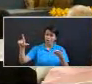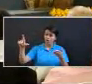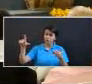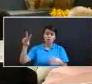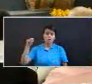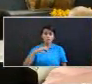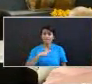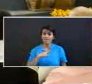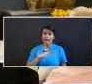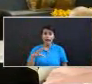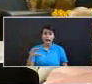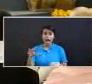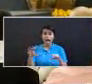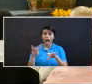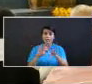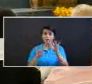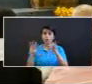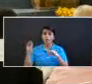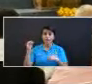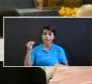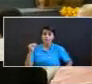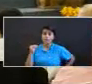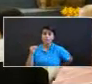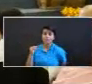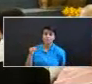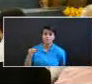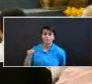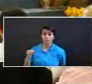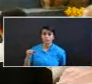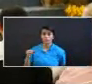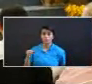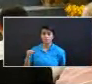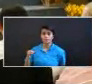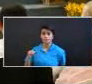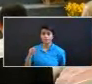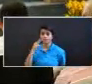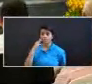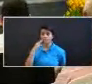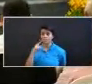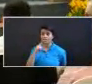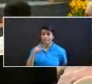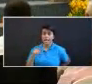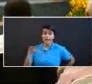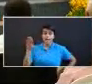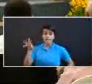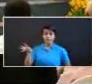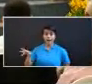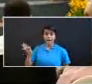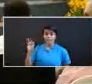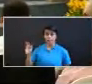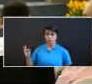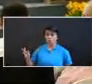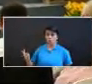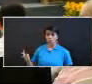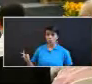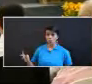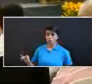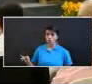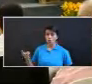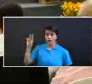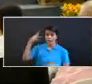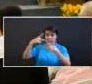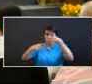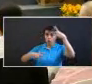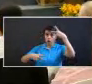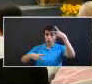no tenían algo en que. Mi madre me dice, baje el vidrio, me dice, bendígalos, mi hijo,